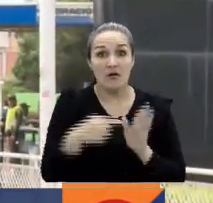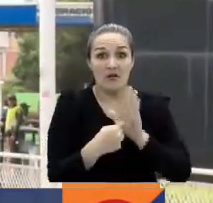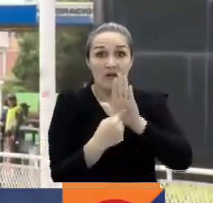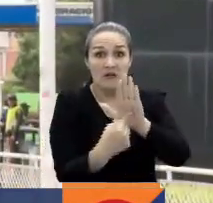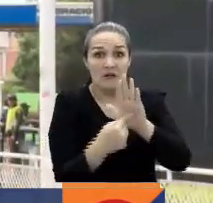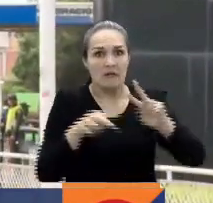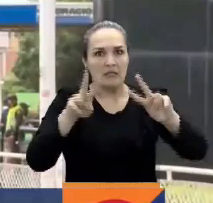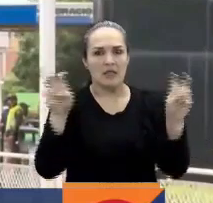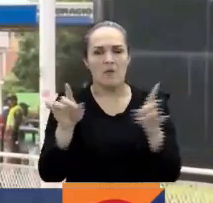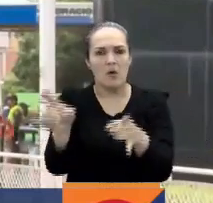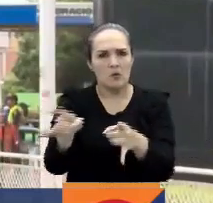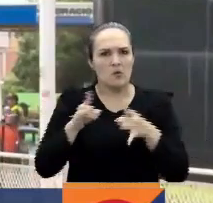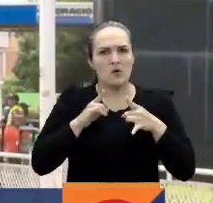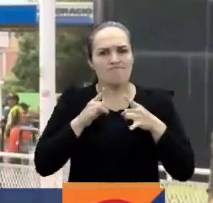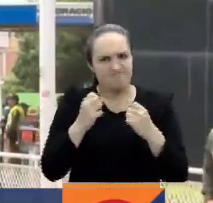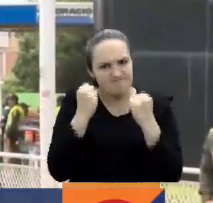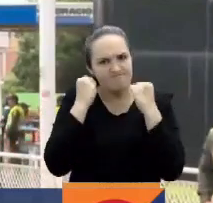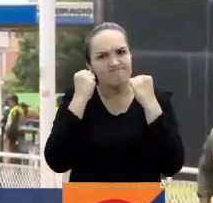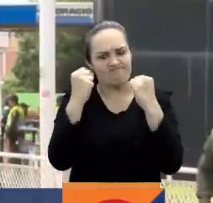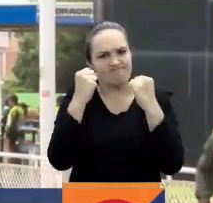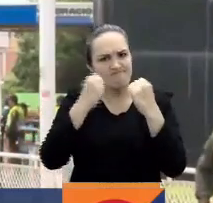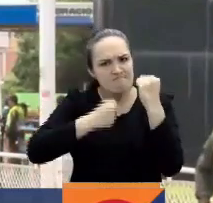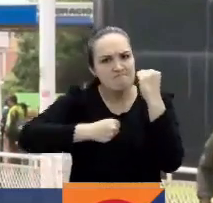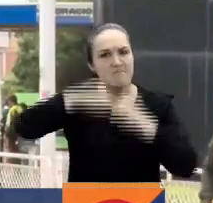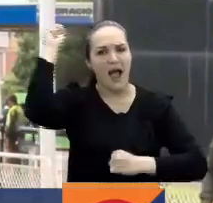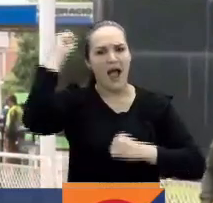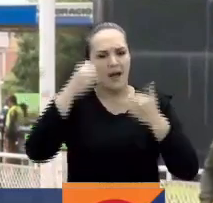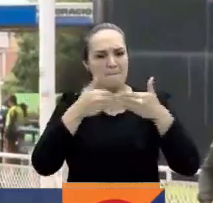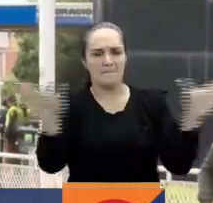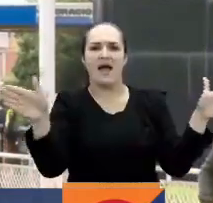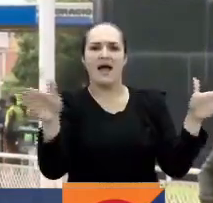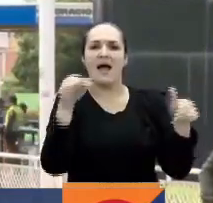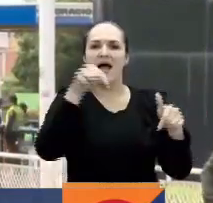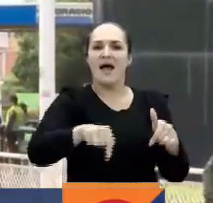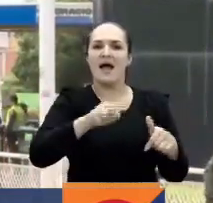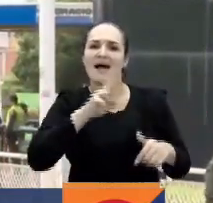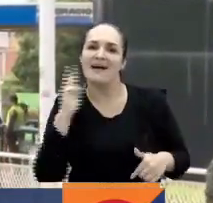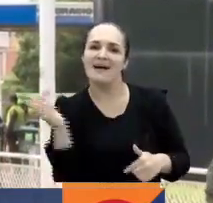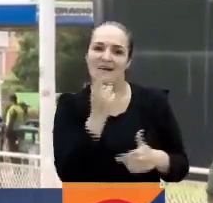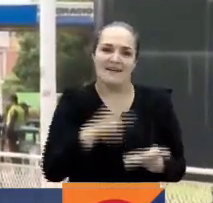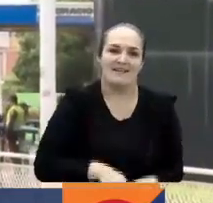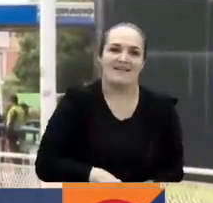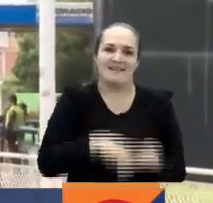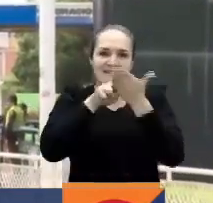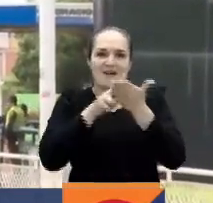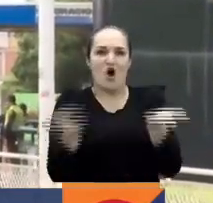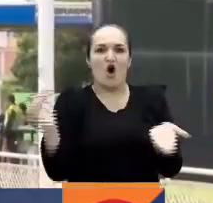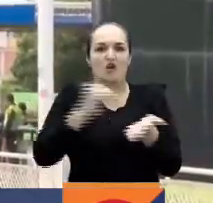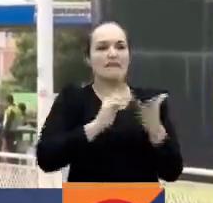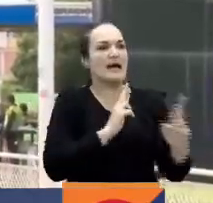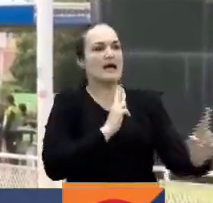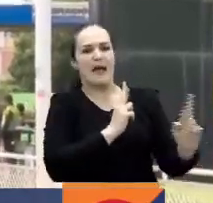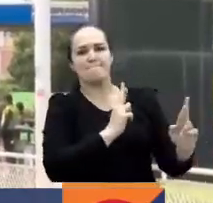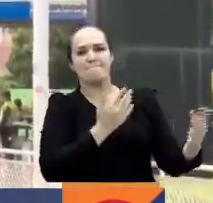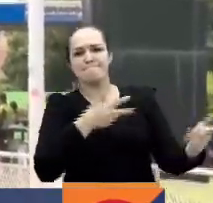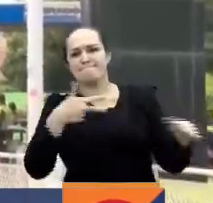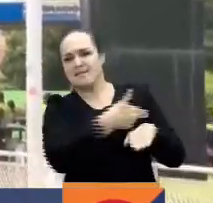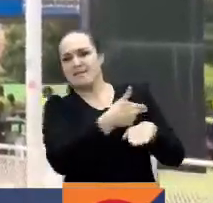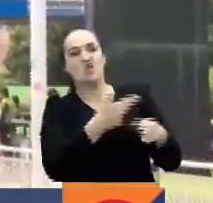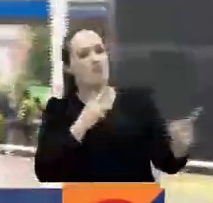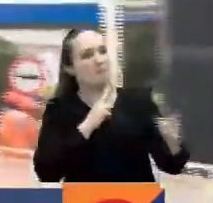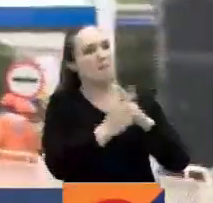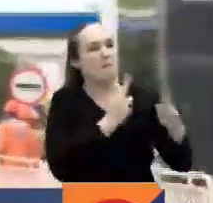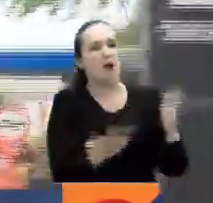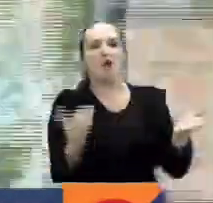la victoria de esta apertura de frontera, del restablecimiento de las relaciones entre estos dos países hermanos,